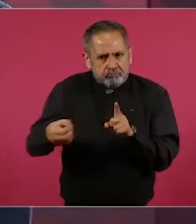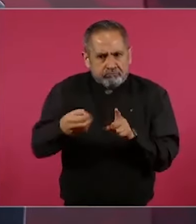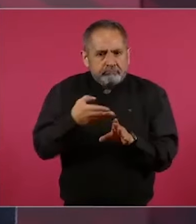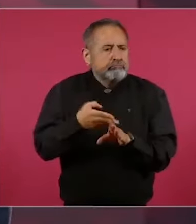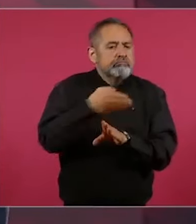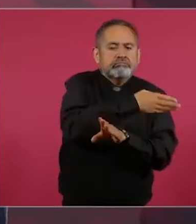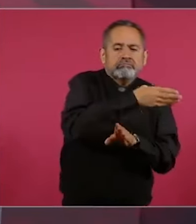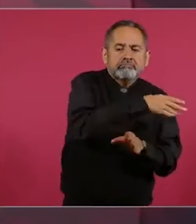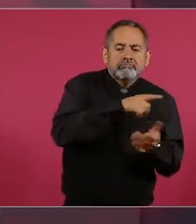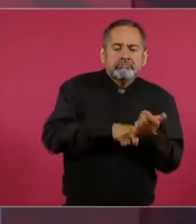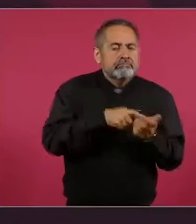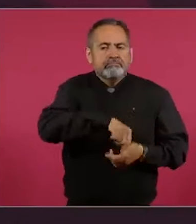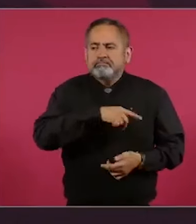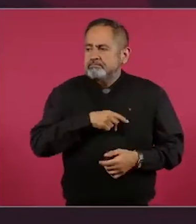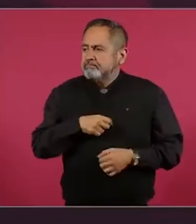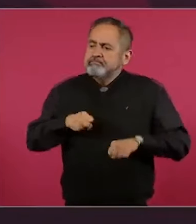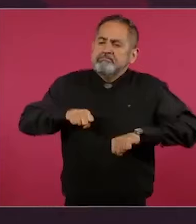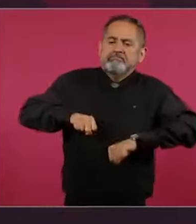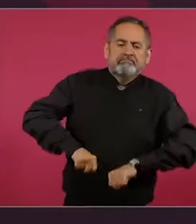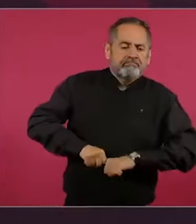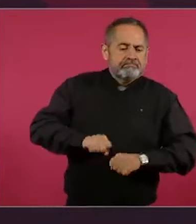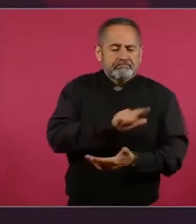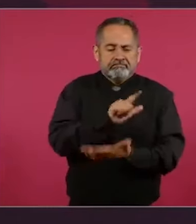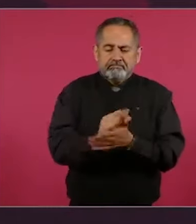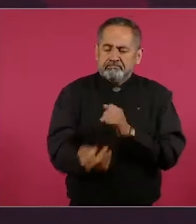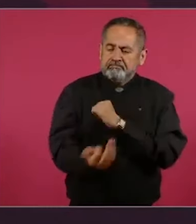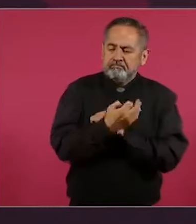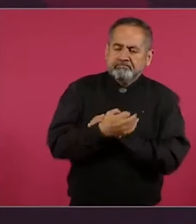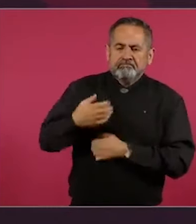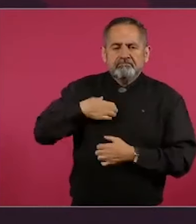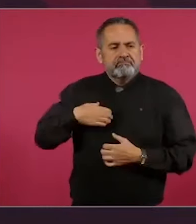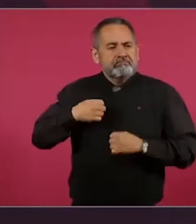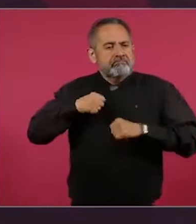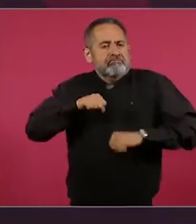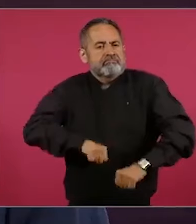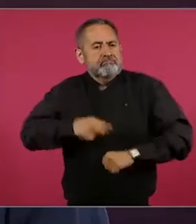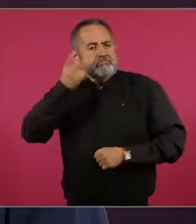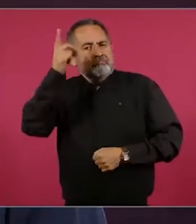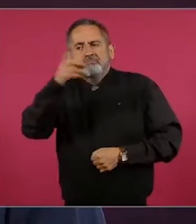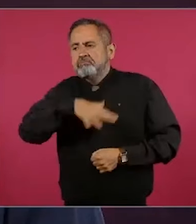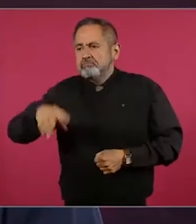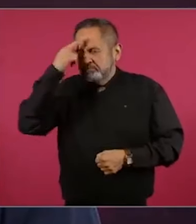actuaban como dueños de México, cuando no les importaba el pueblo de México,